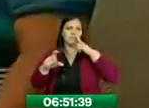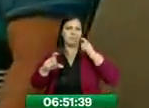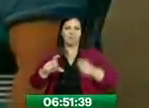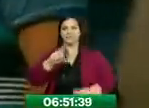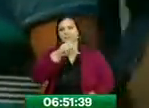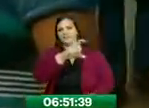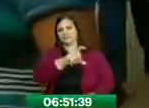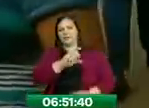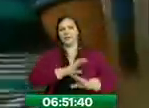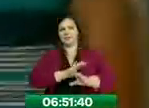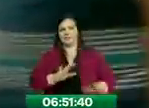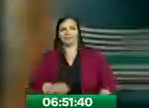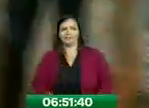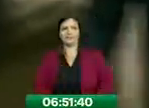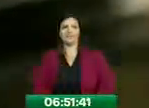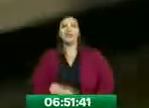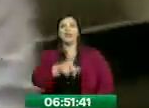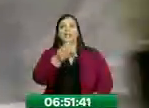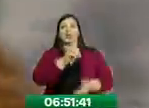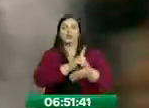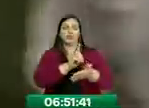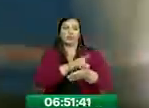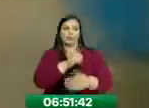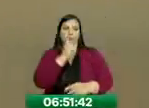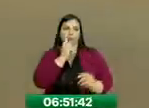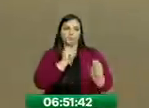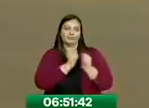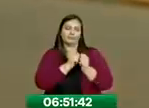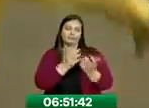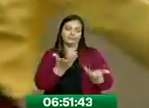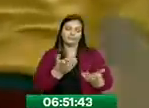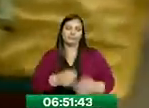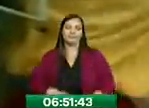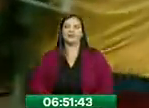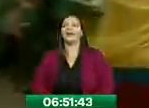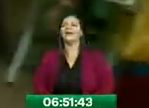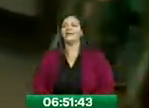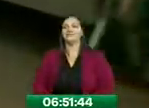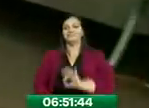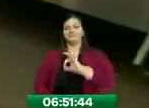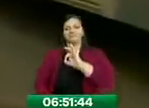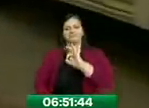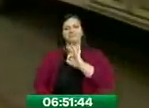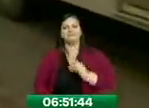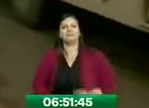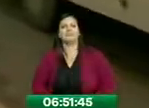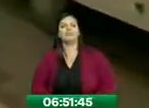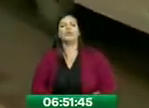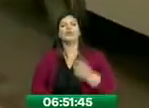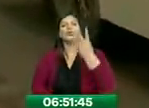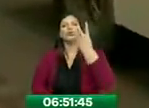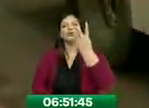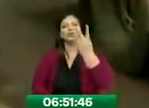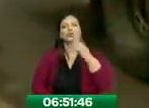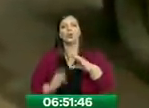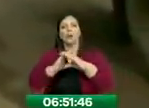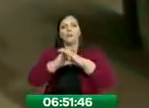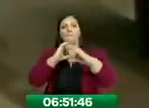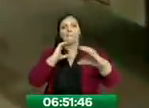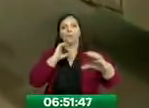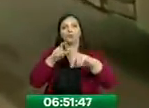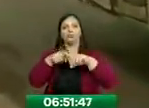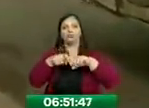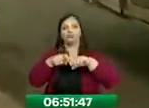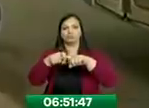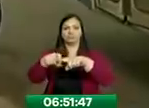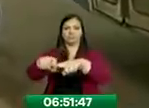que hacer ver. Caballero, muchas gracias. Pase bien. Dos buses retenidos de momento durante este operativo. Por